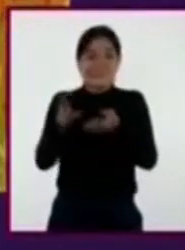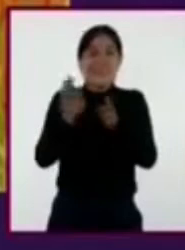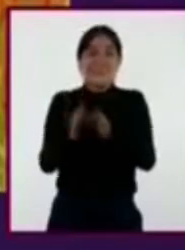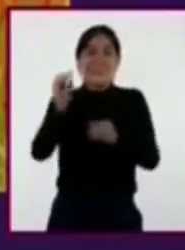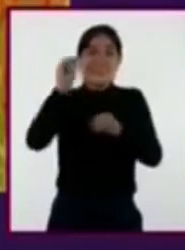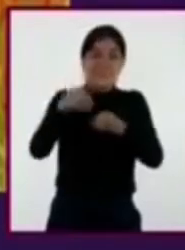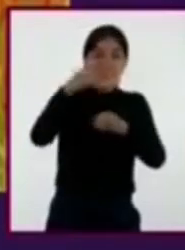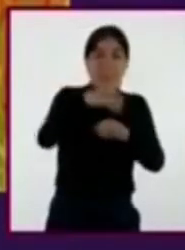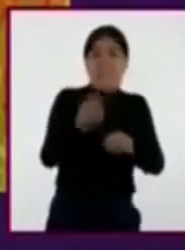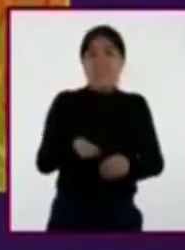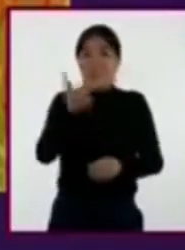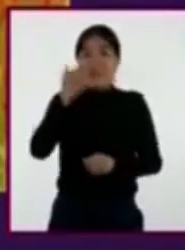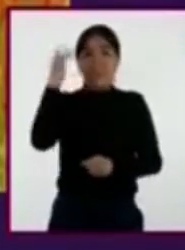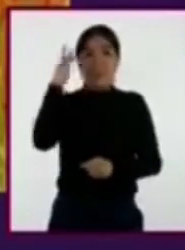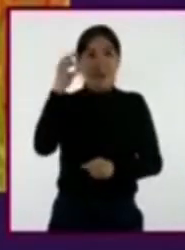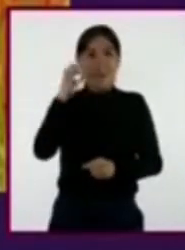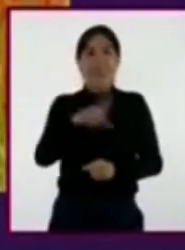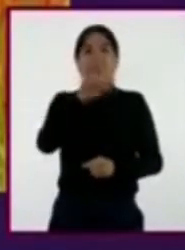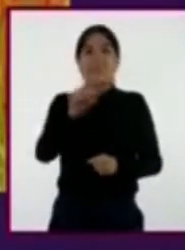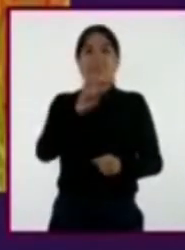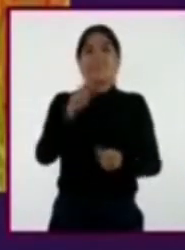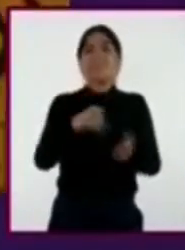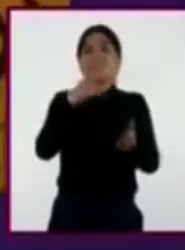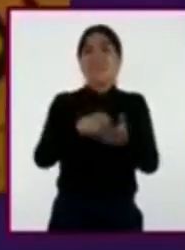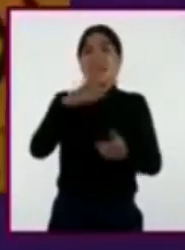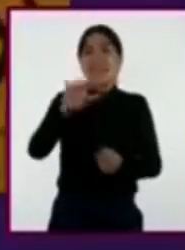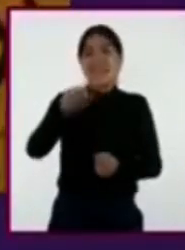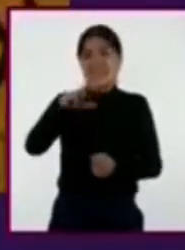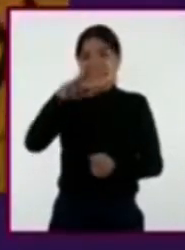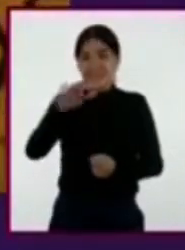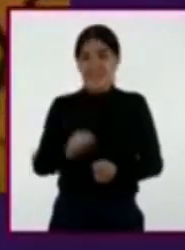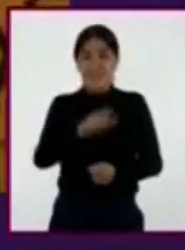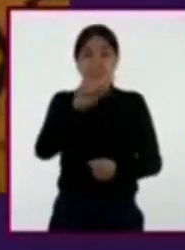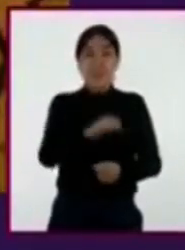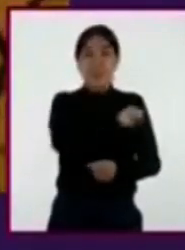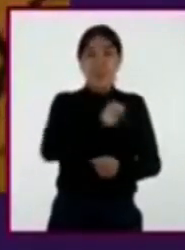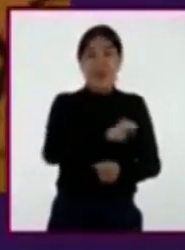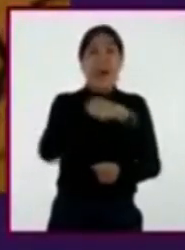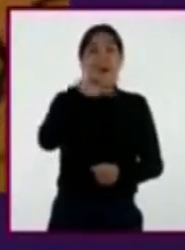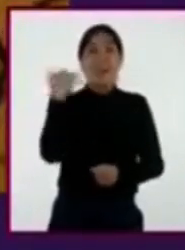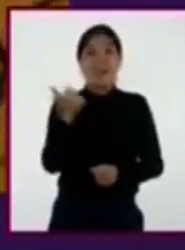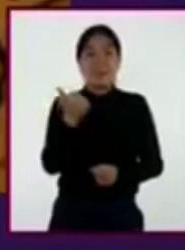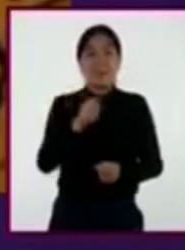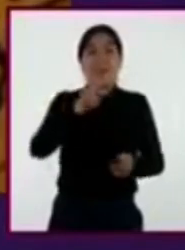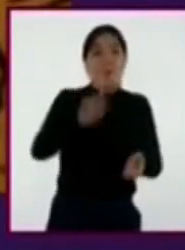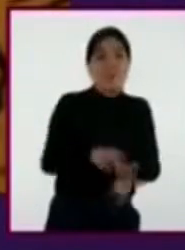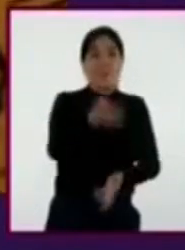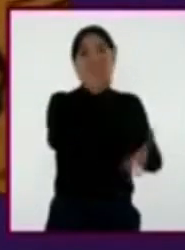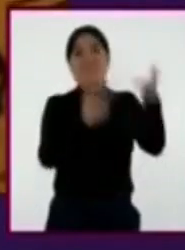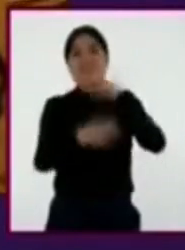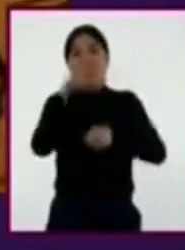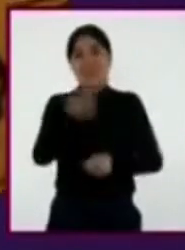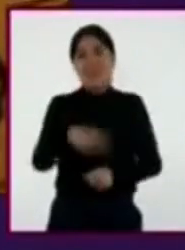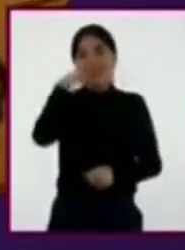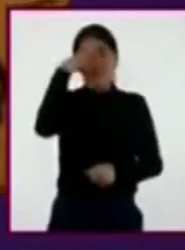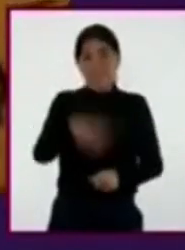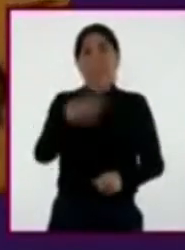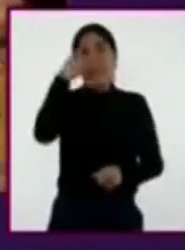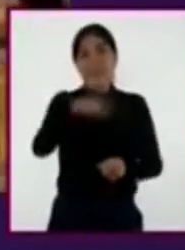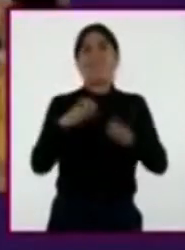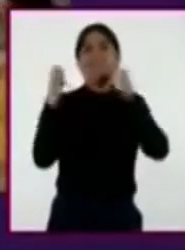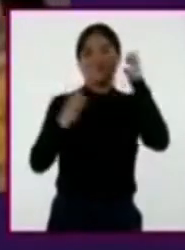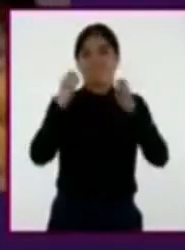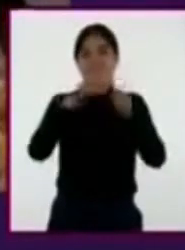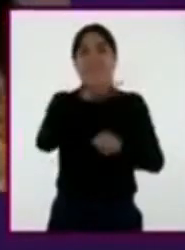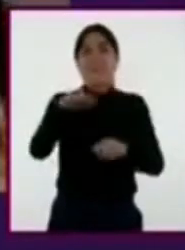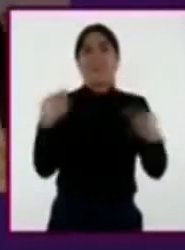empezó en Cuernavaca, siguió en las Islas Canarias, luego Suiza, Alemania, y vuelve a México para ser intervenido por